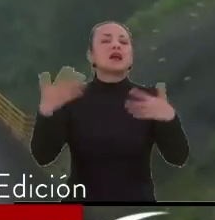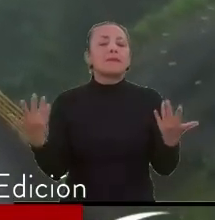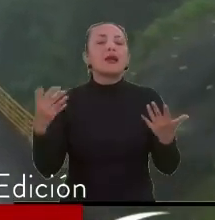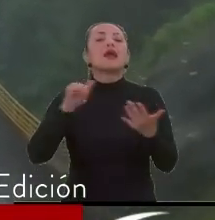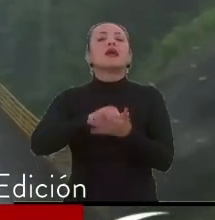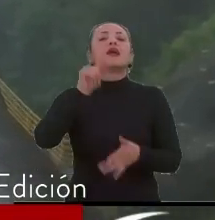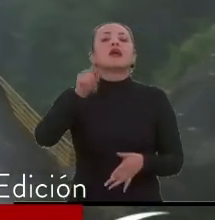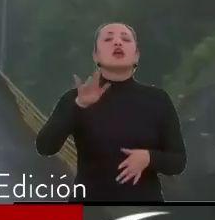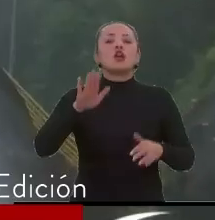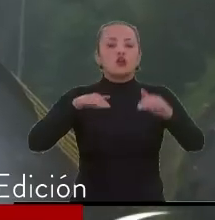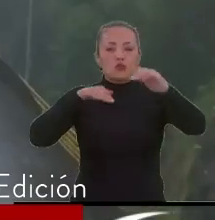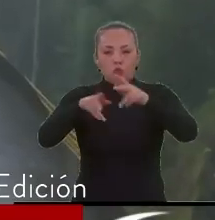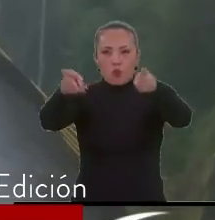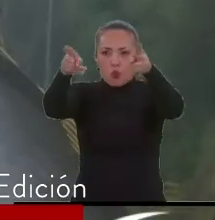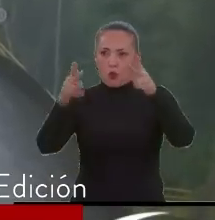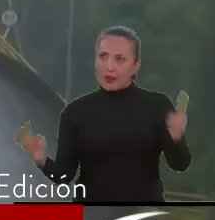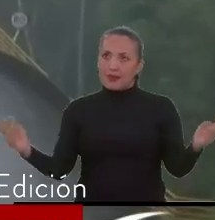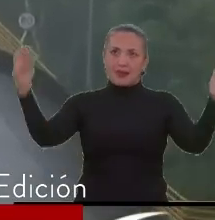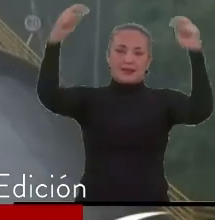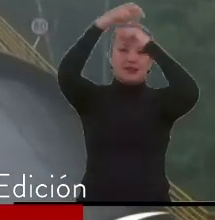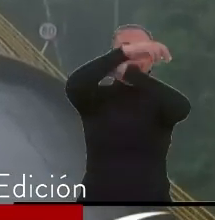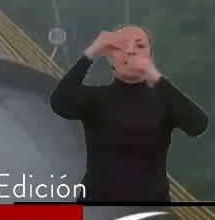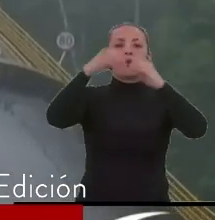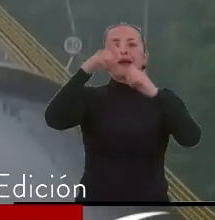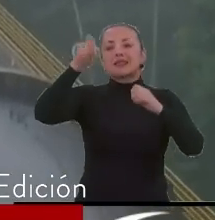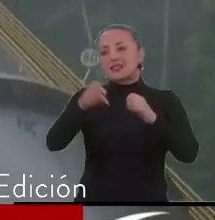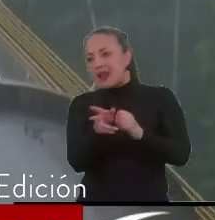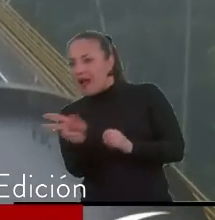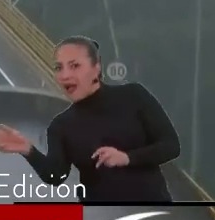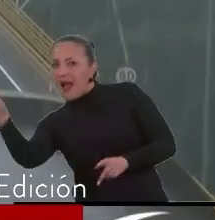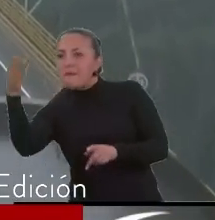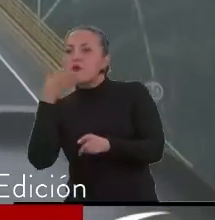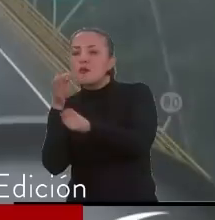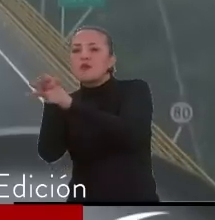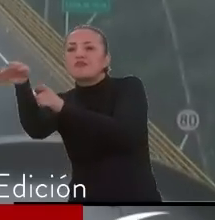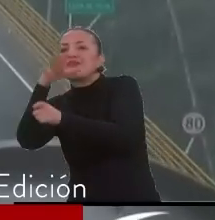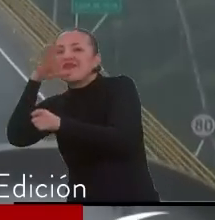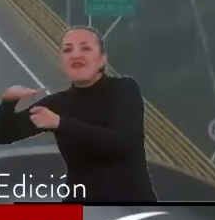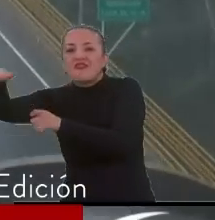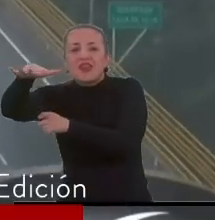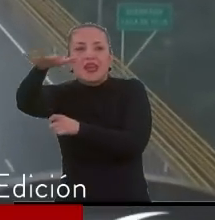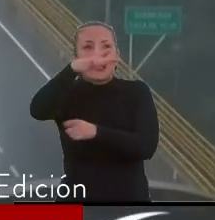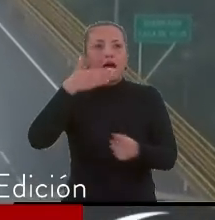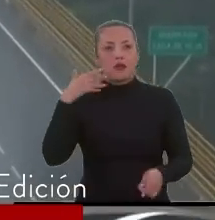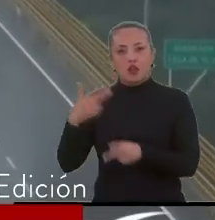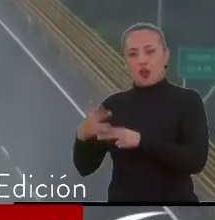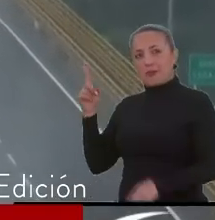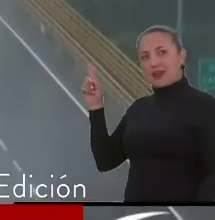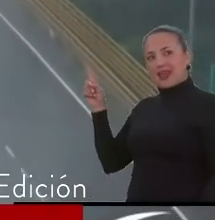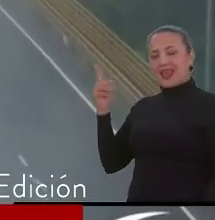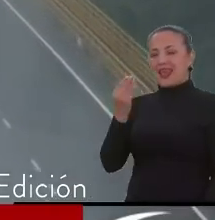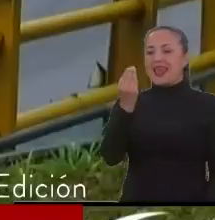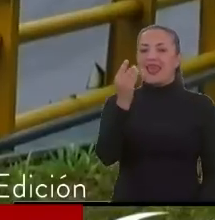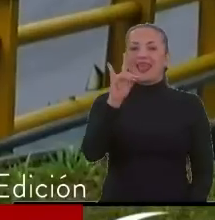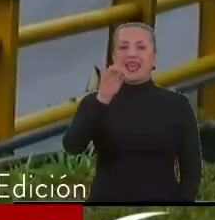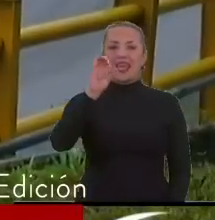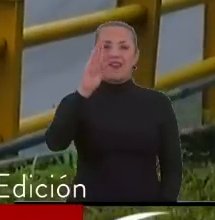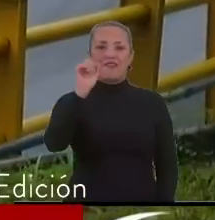y rutas de acceso para las veredas. Por ejemplo, este sector que se conoce como Quebrada Casa de